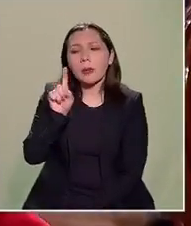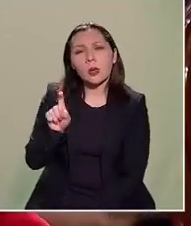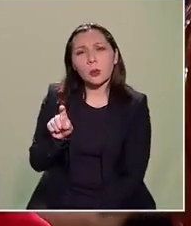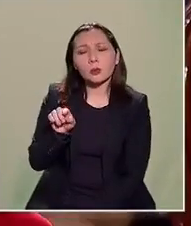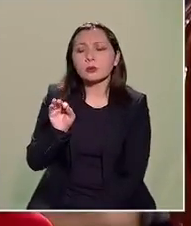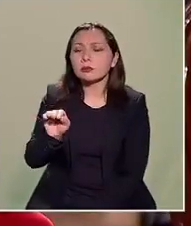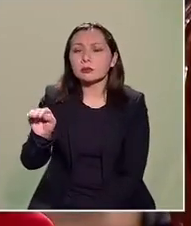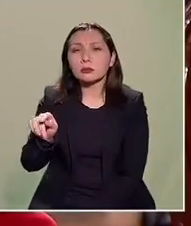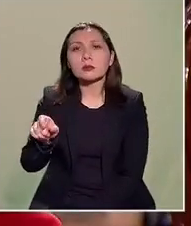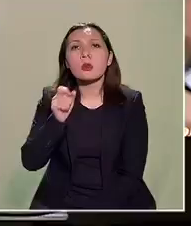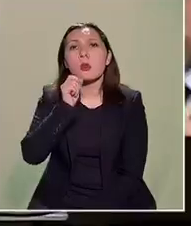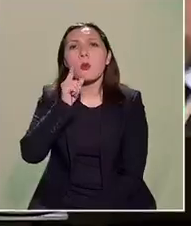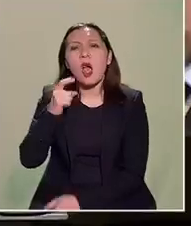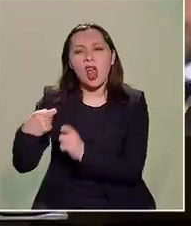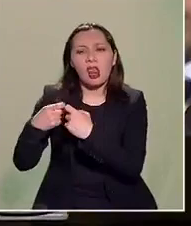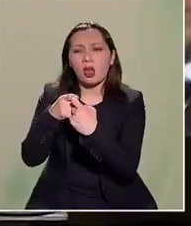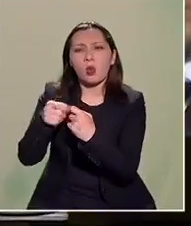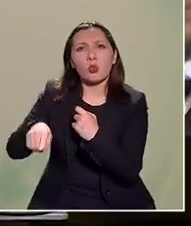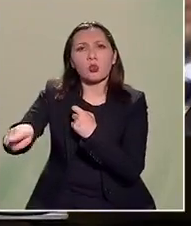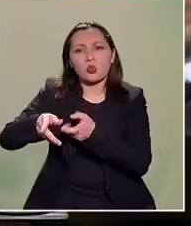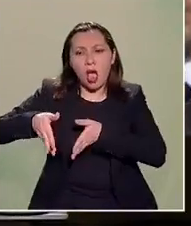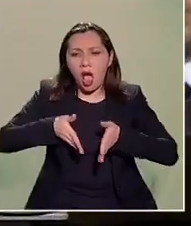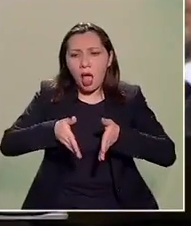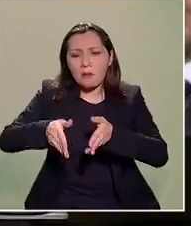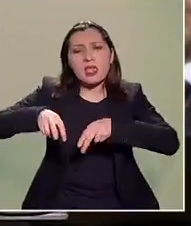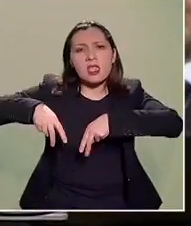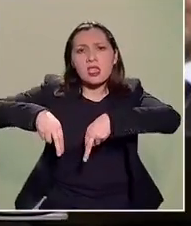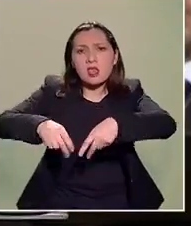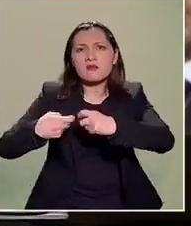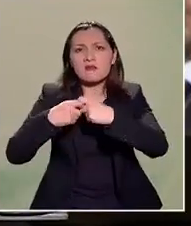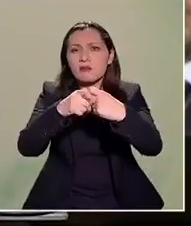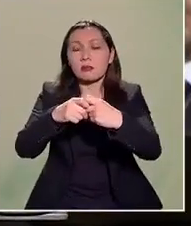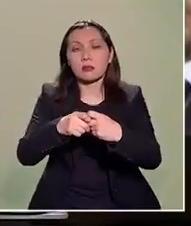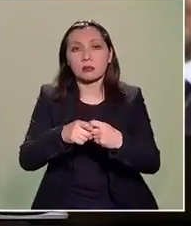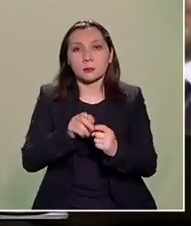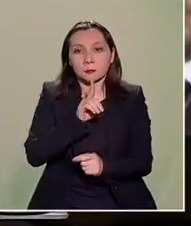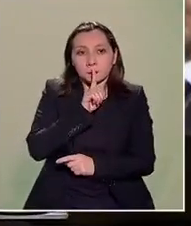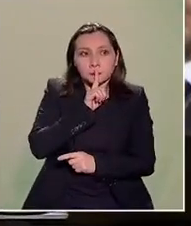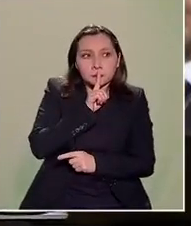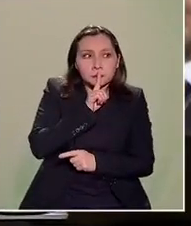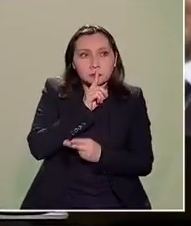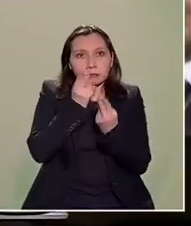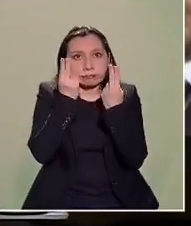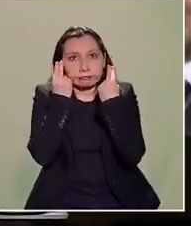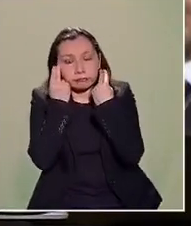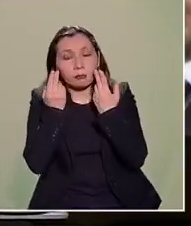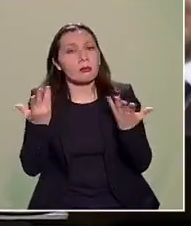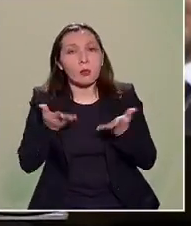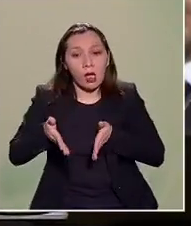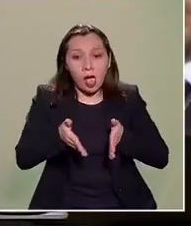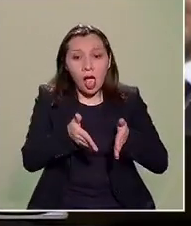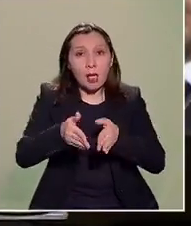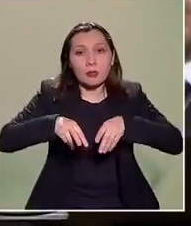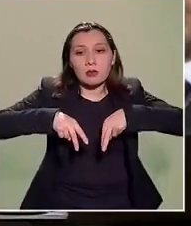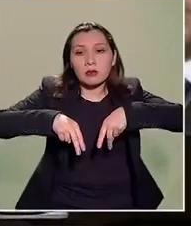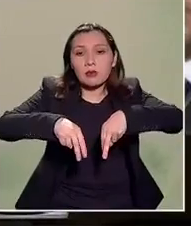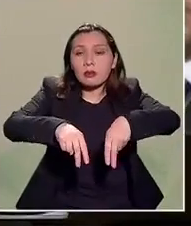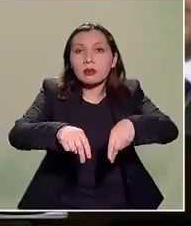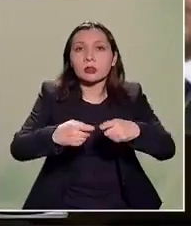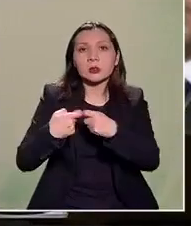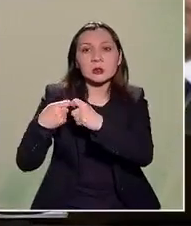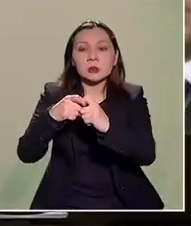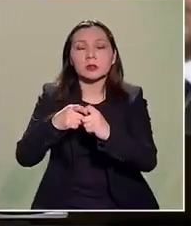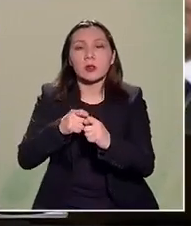que disputaba y entre vosotros el camino más ellos callaron porque en el camino habían disputado